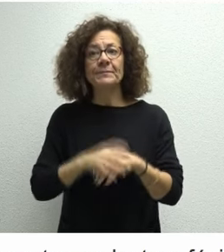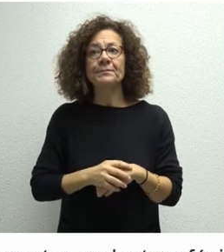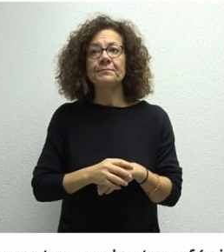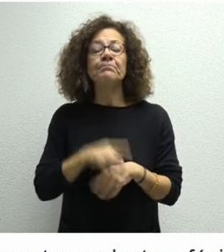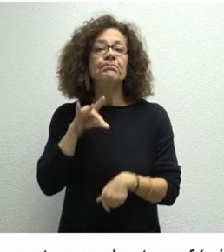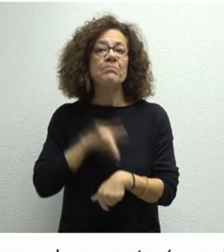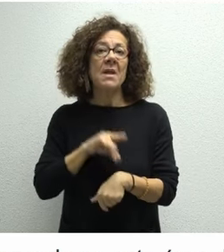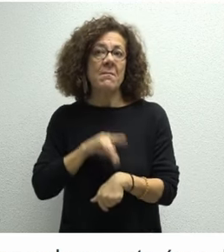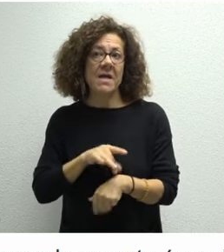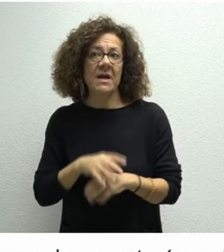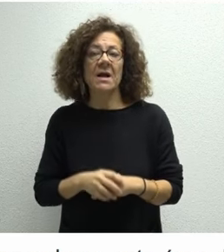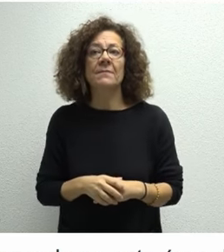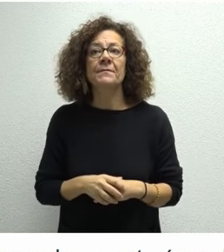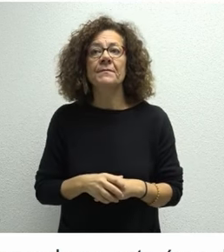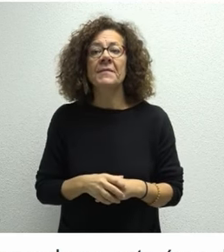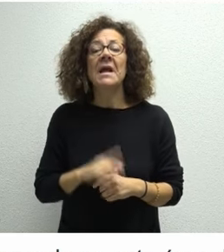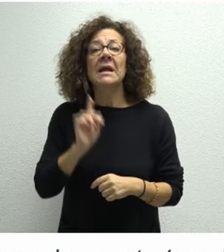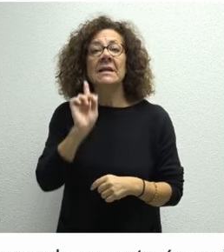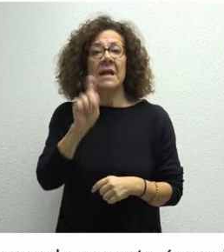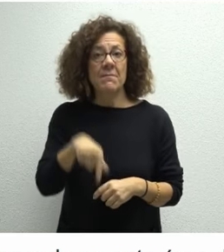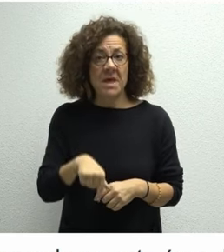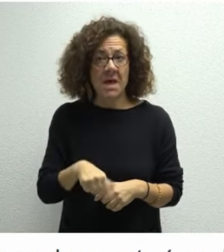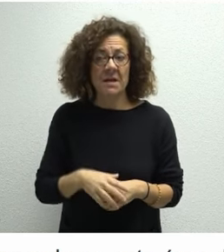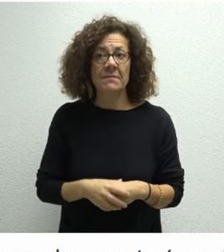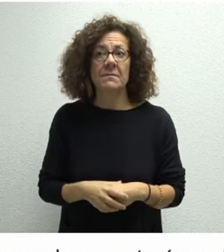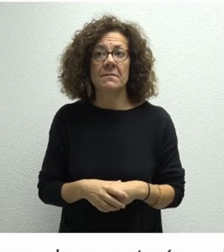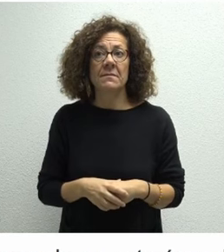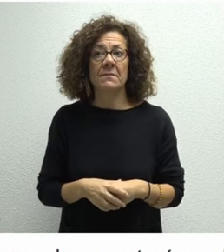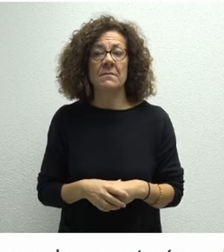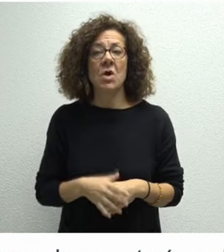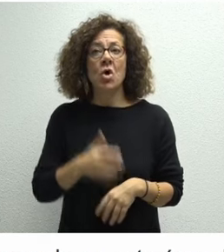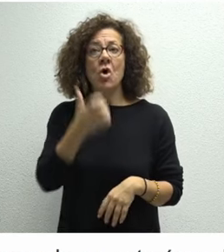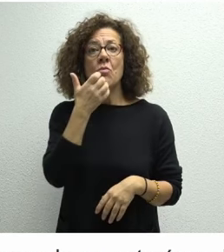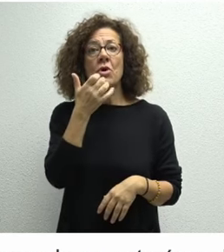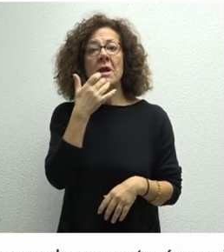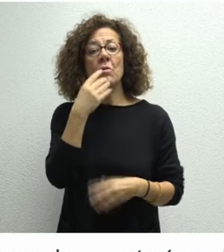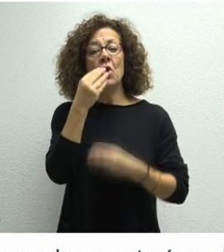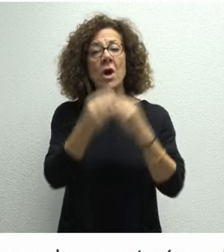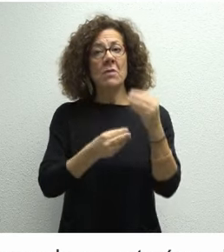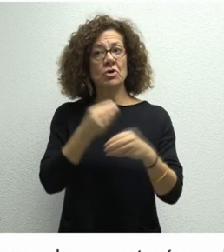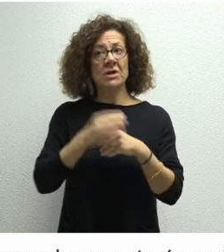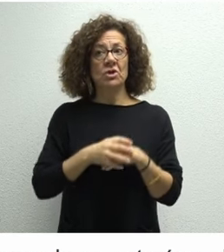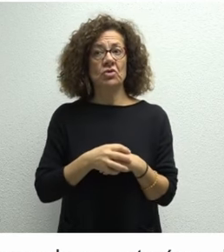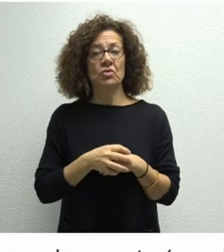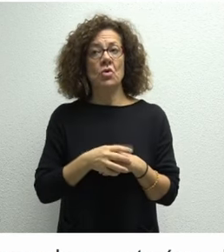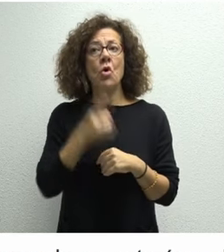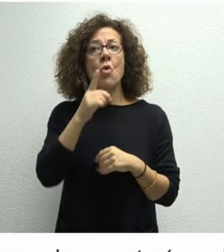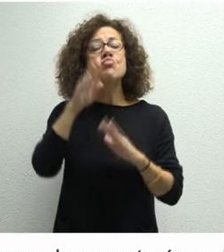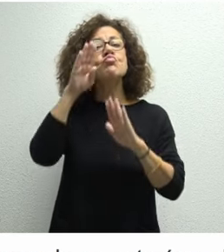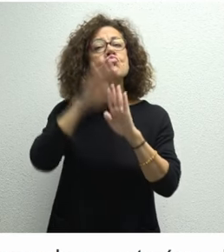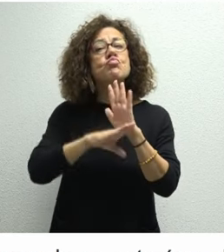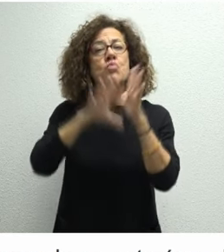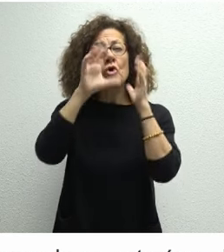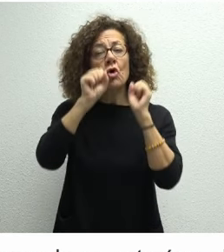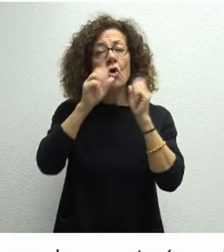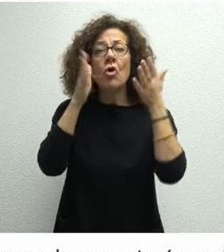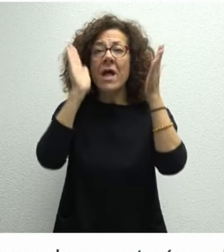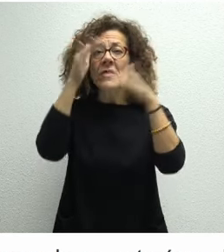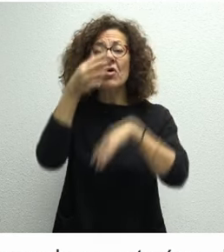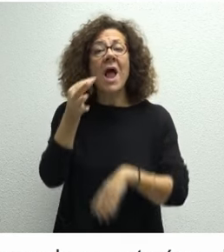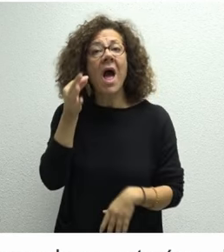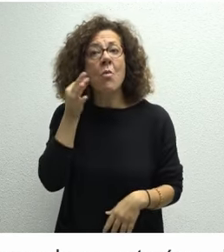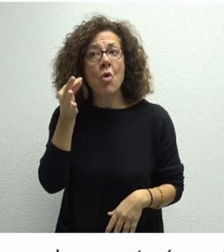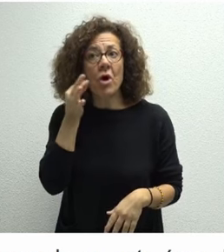médica y por otra parte eh Por ejemplo hemos desarrollado un protocolo de atención a mujeres